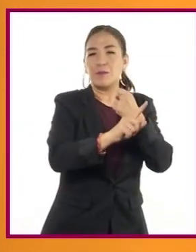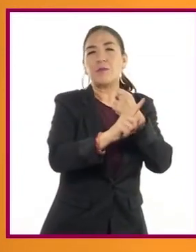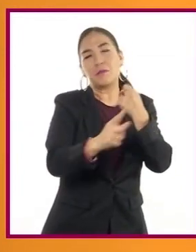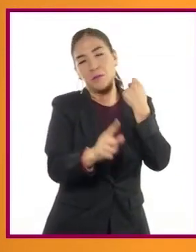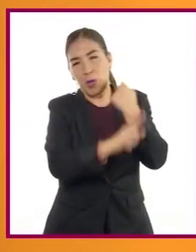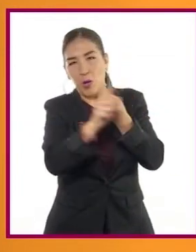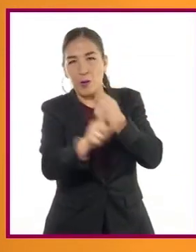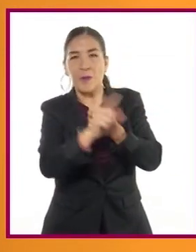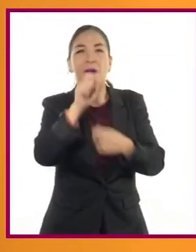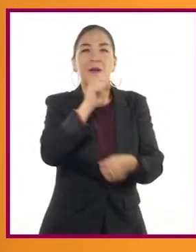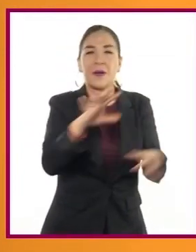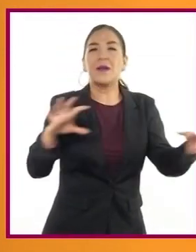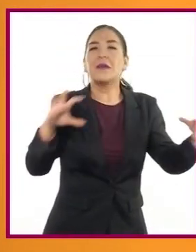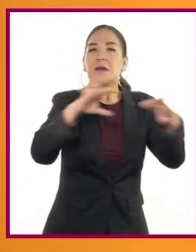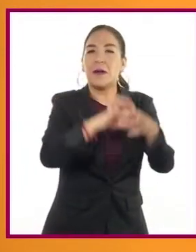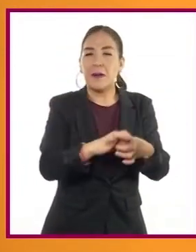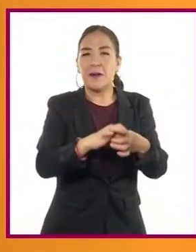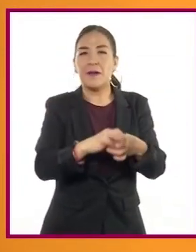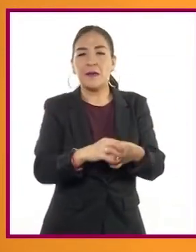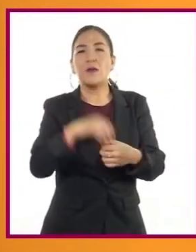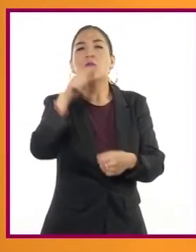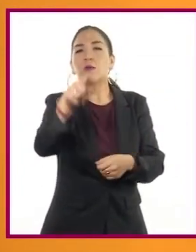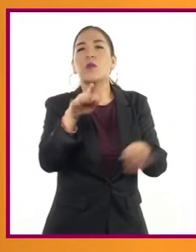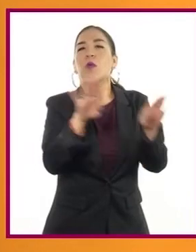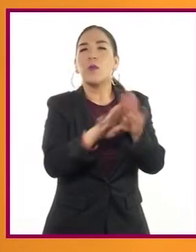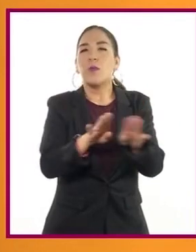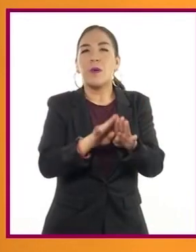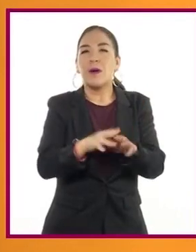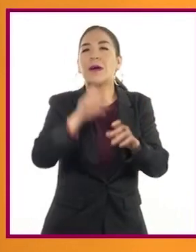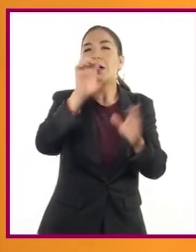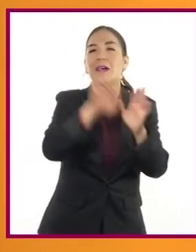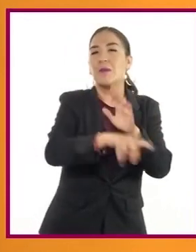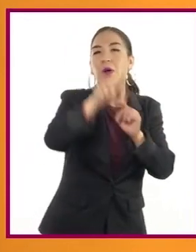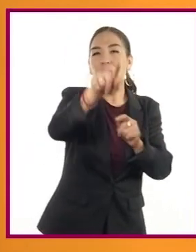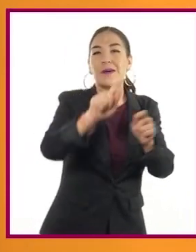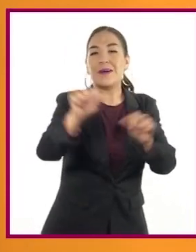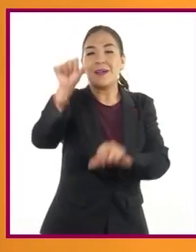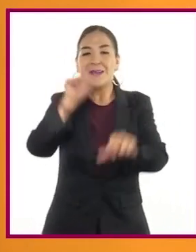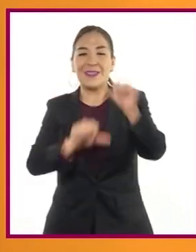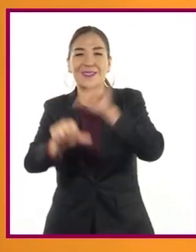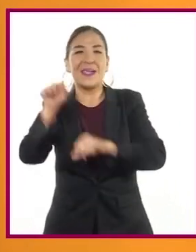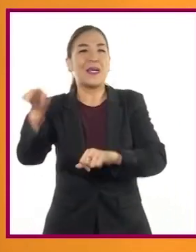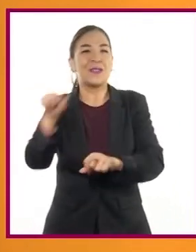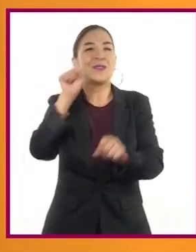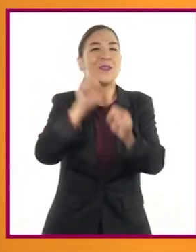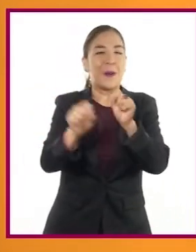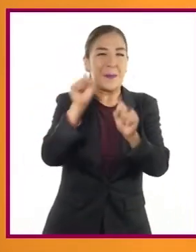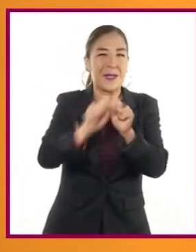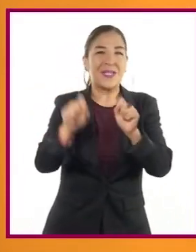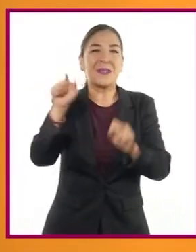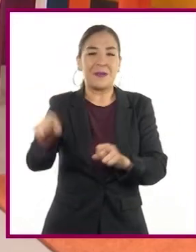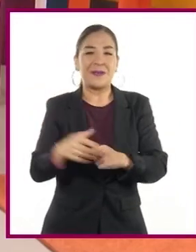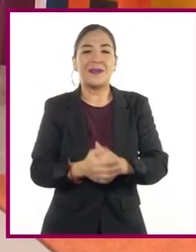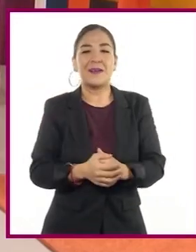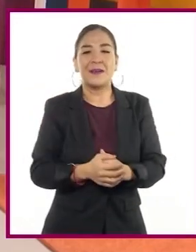los que ustedes pondrían si estuvieran en la situación de mis amadísimos sobrinos, Ana y